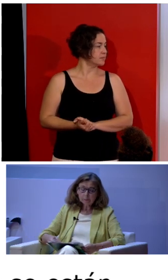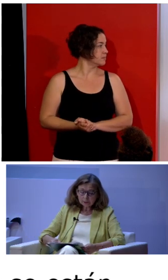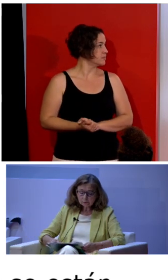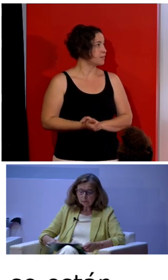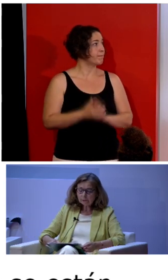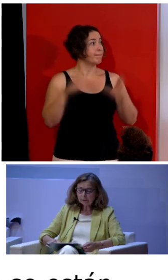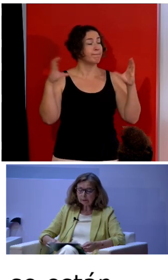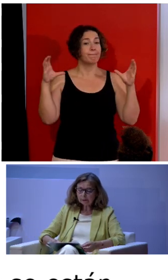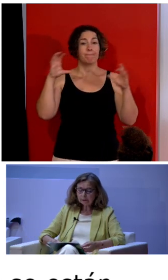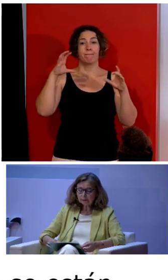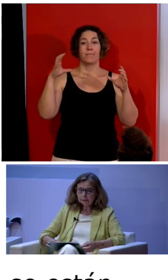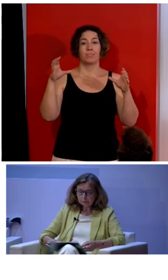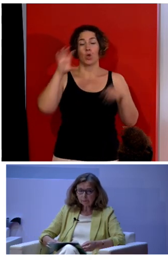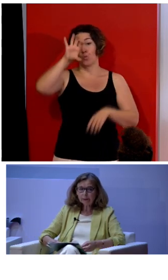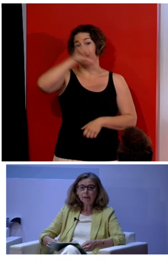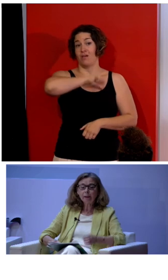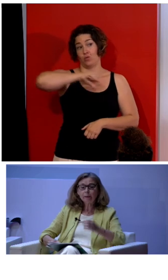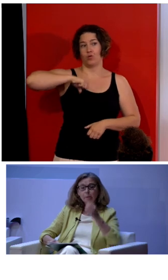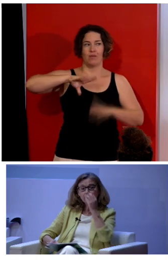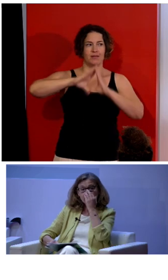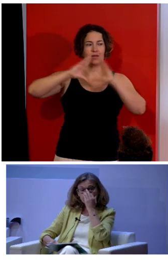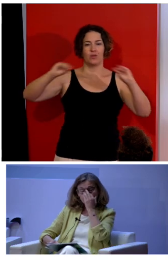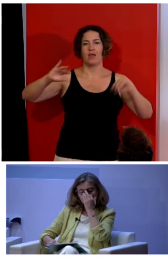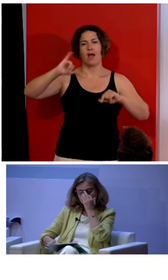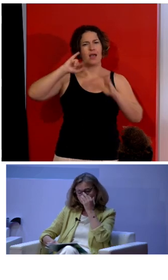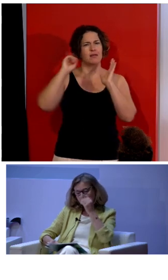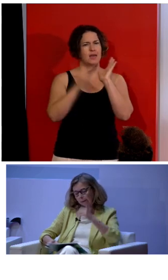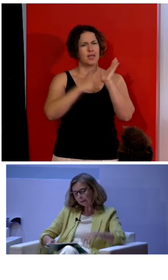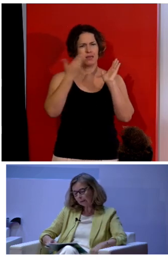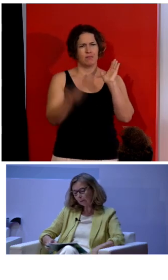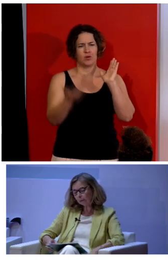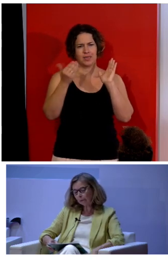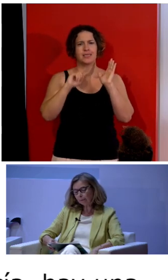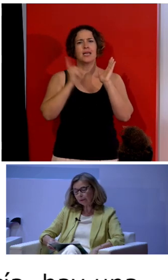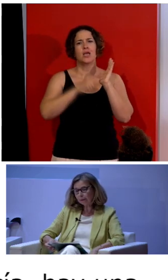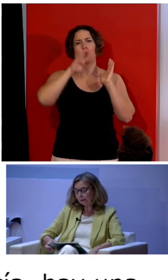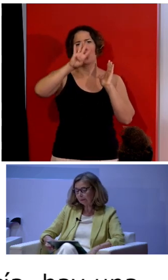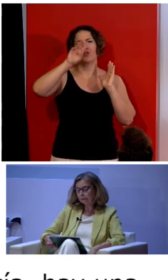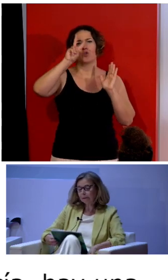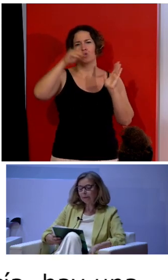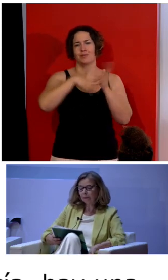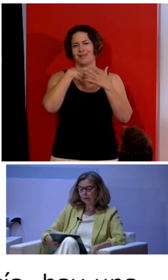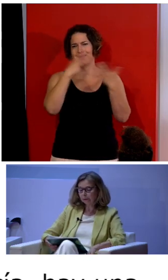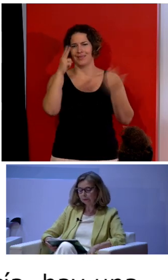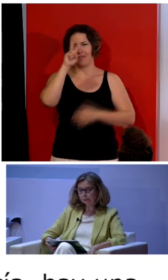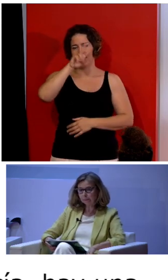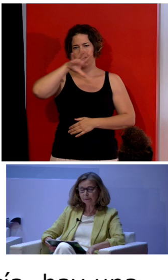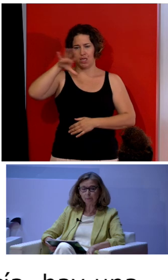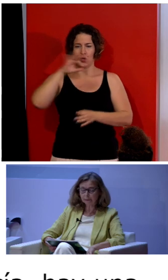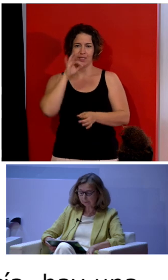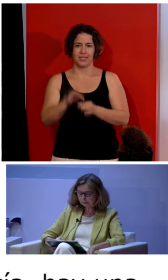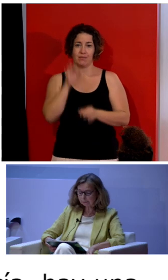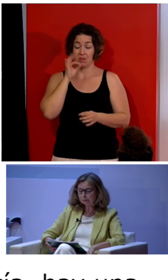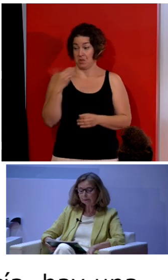La comunidad autónoma de Andalucía hay una ley importante, que es la Ley 4/2017 de 25 de septiembre,